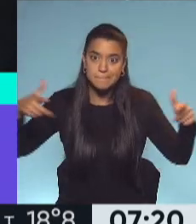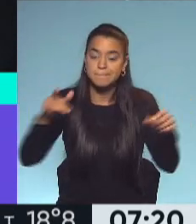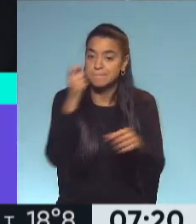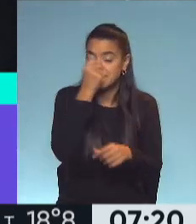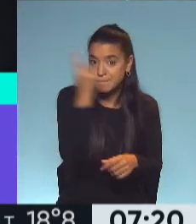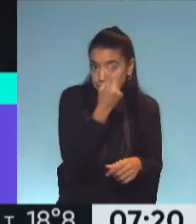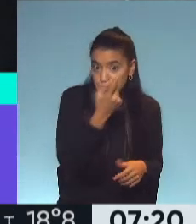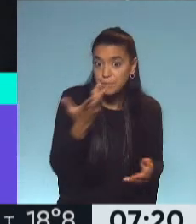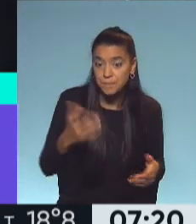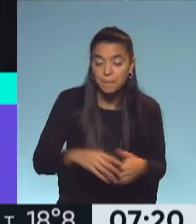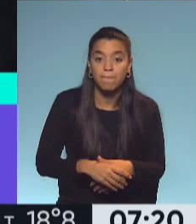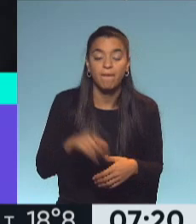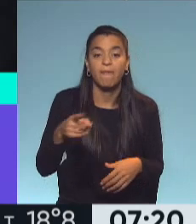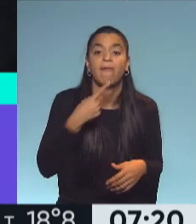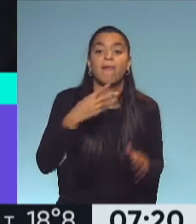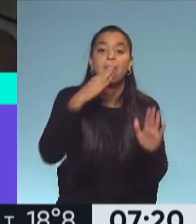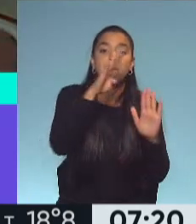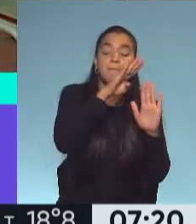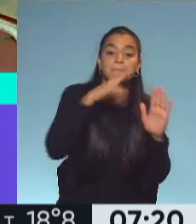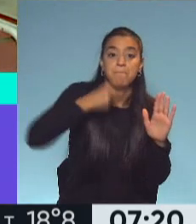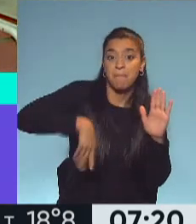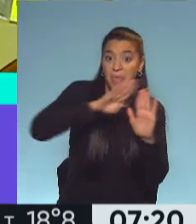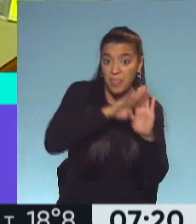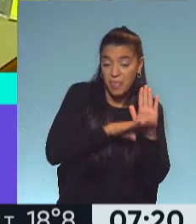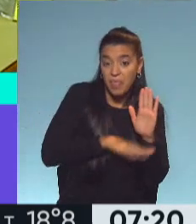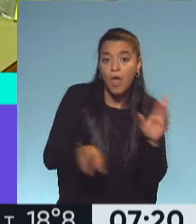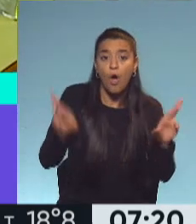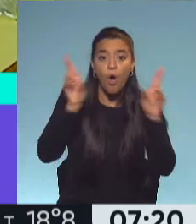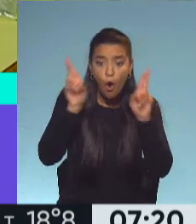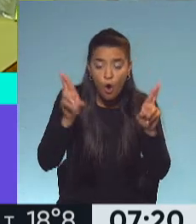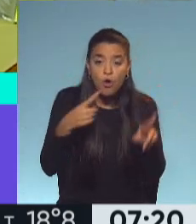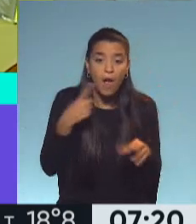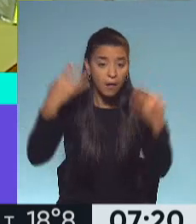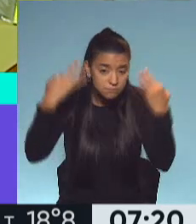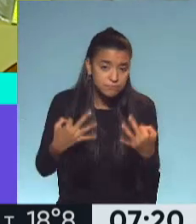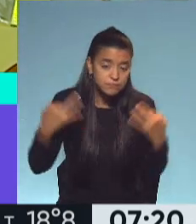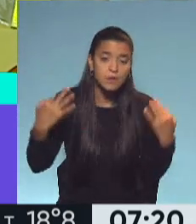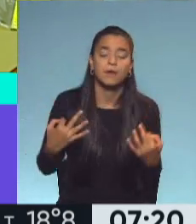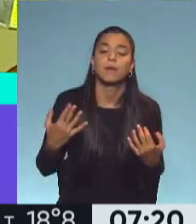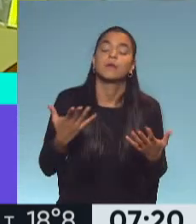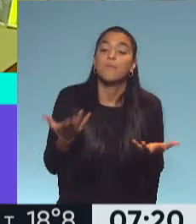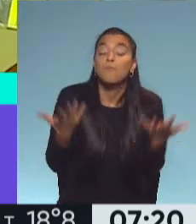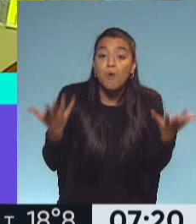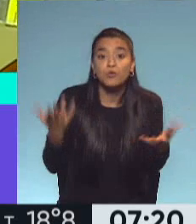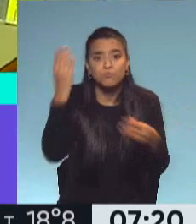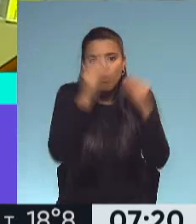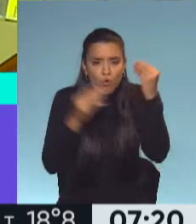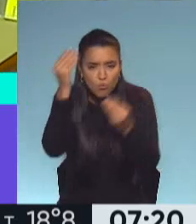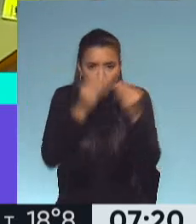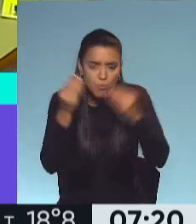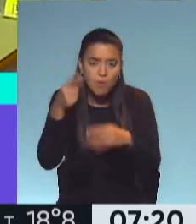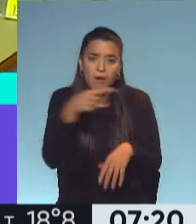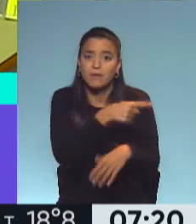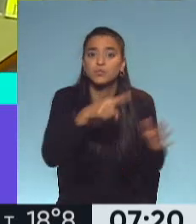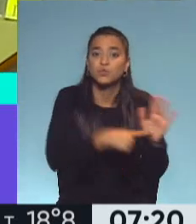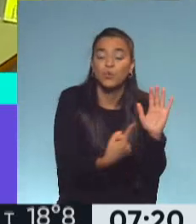vertiginosa aún. Sí. Las medidas que había que tomar, y que esperemos que tengan el impacto necesario, y por eso es tan preocupante lo que está haciendo